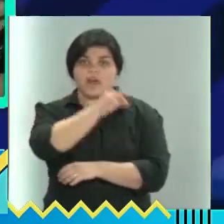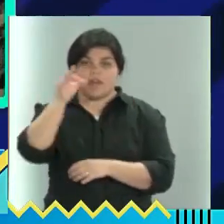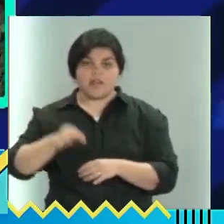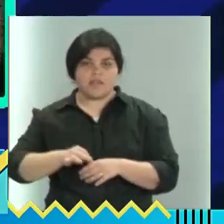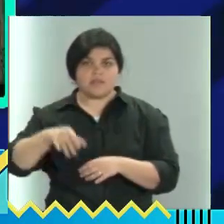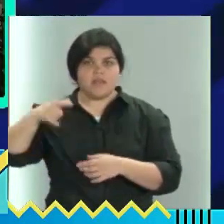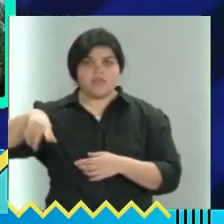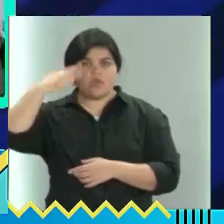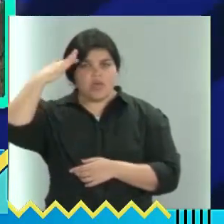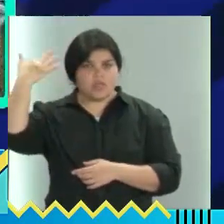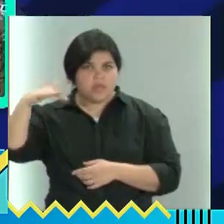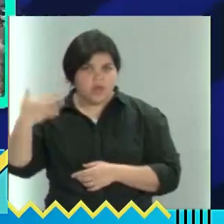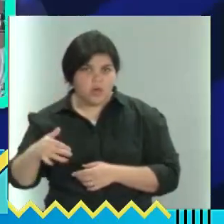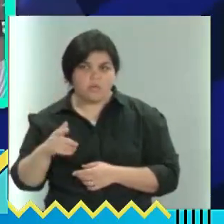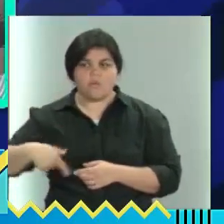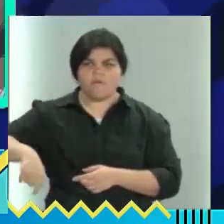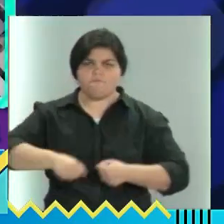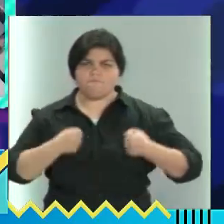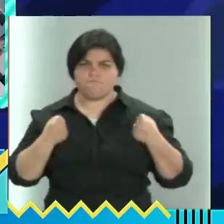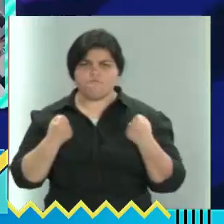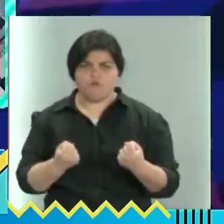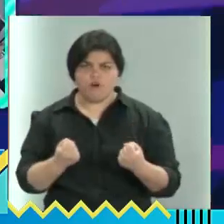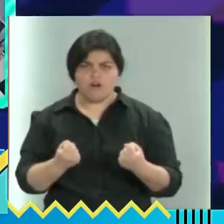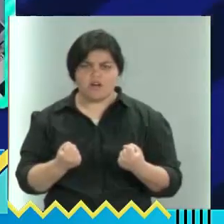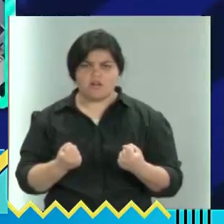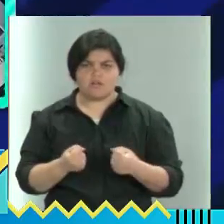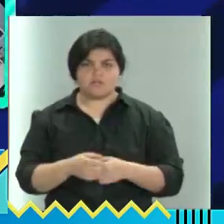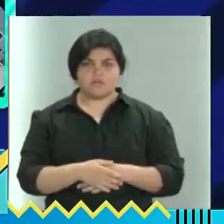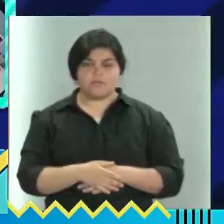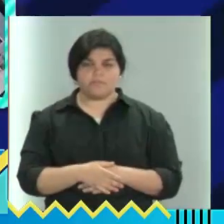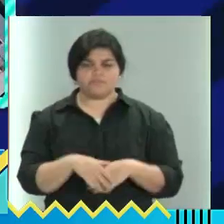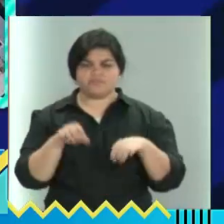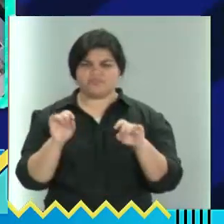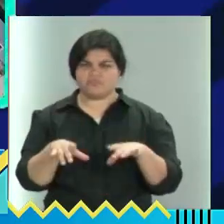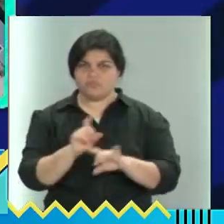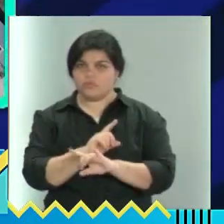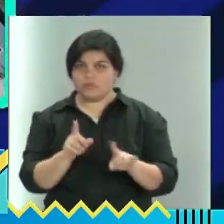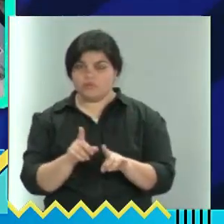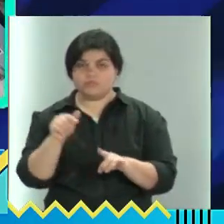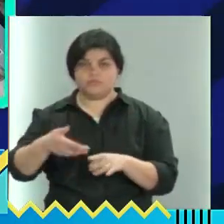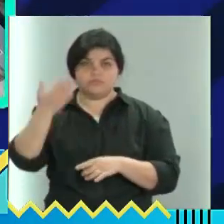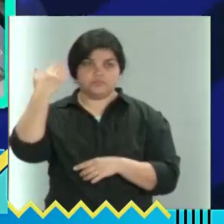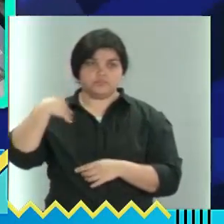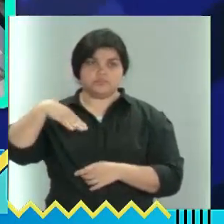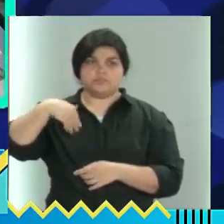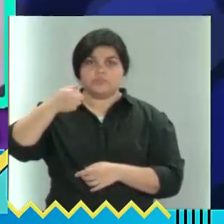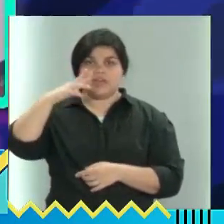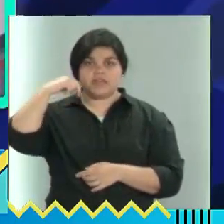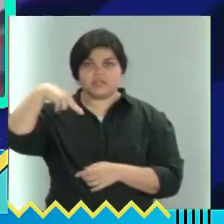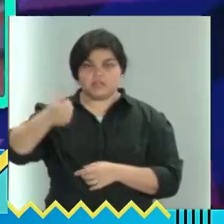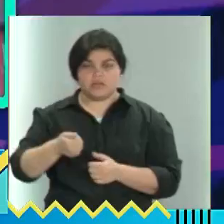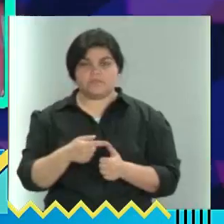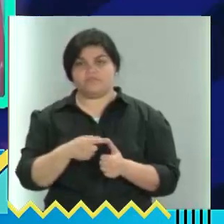intelectuales muy sólidos que de la época de la arquitecta Marina Weissman,